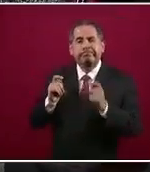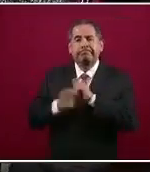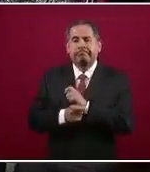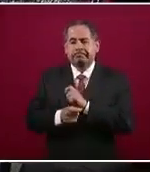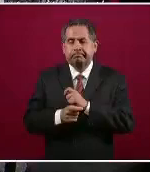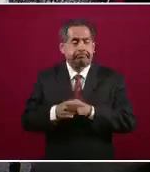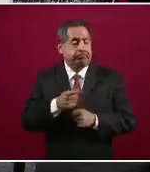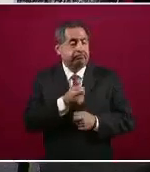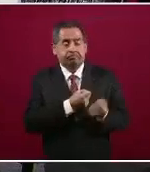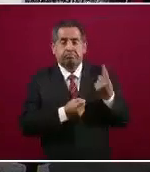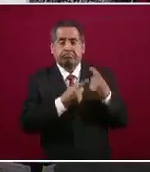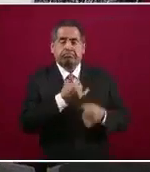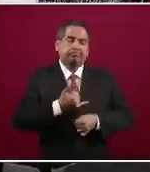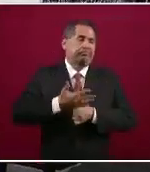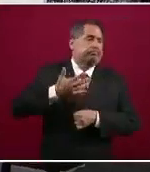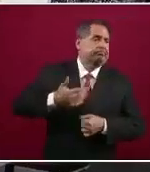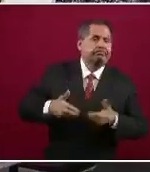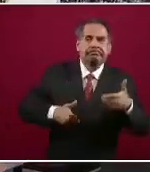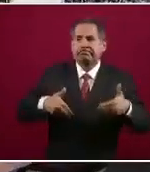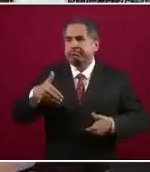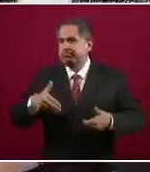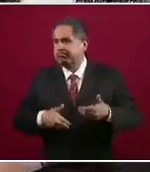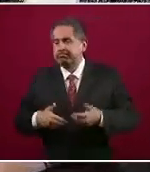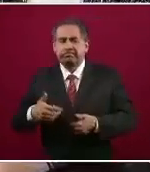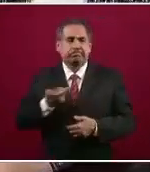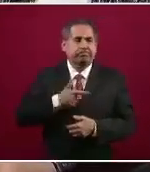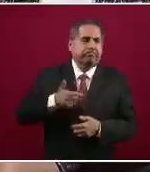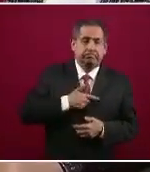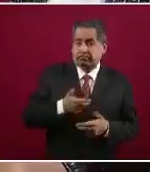hubieron inconformes o hay inconformes,